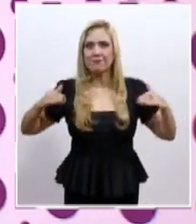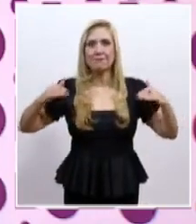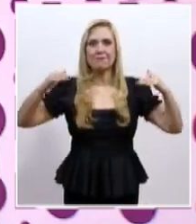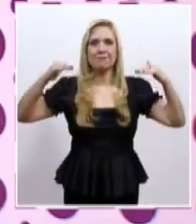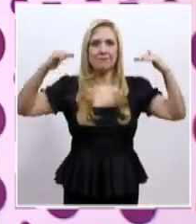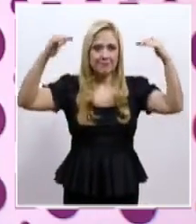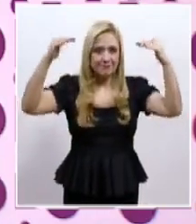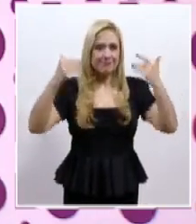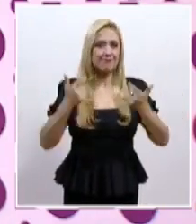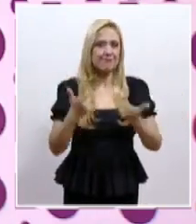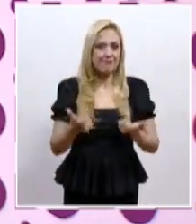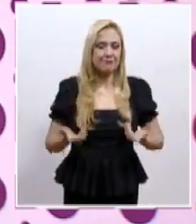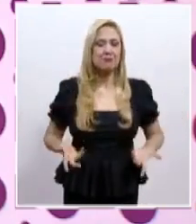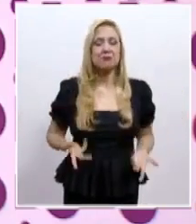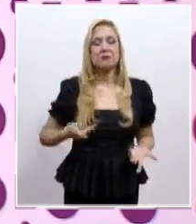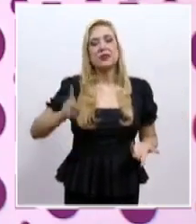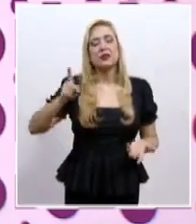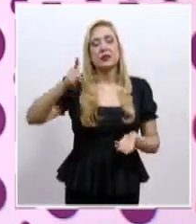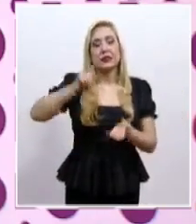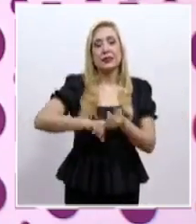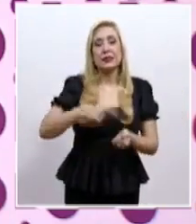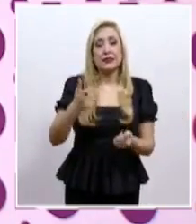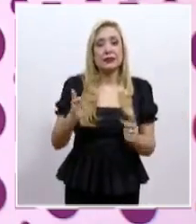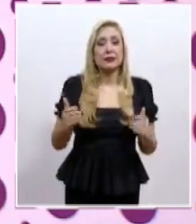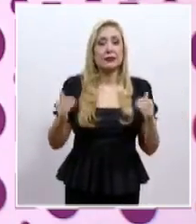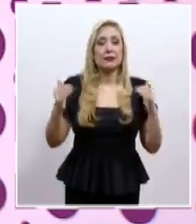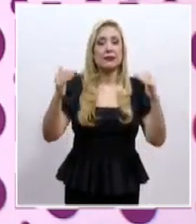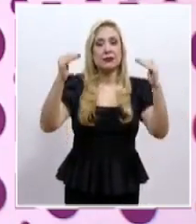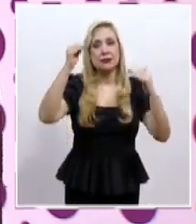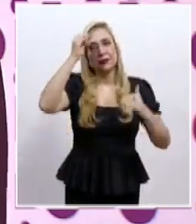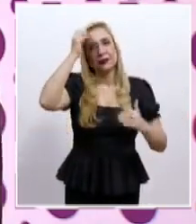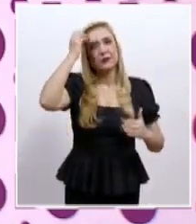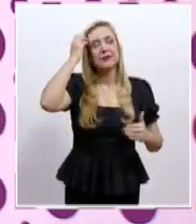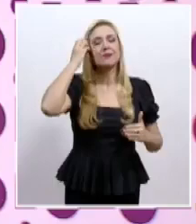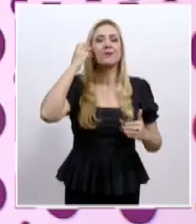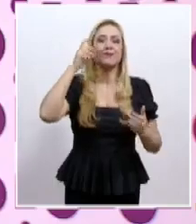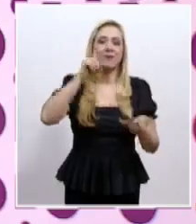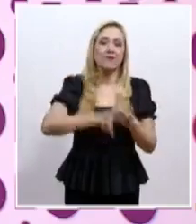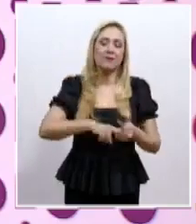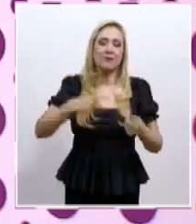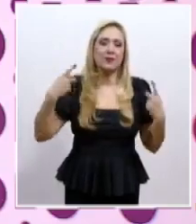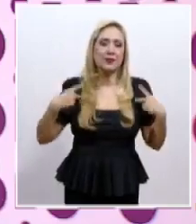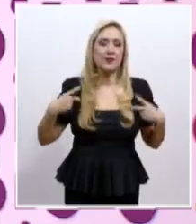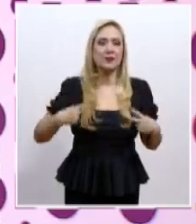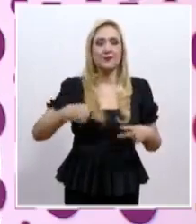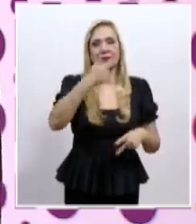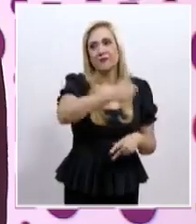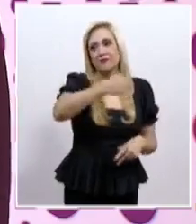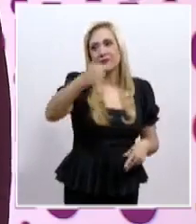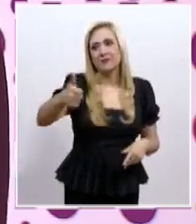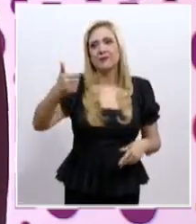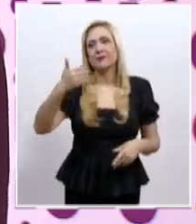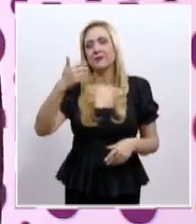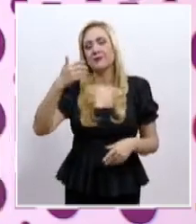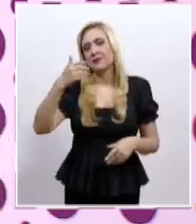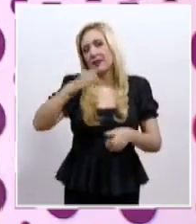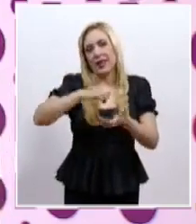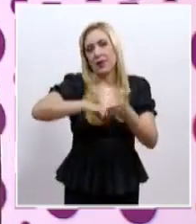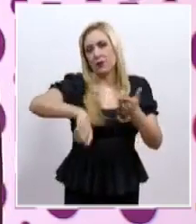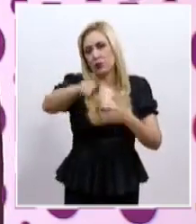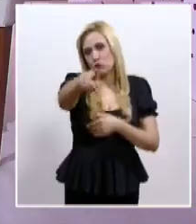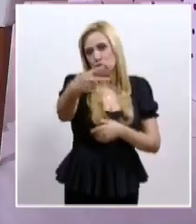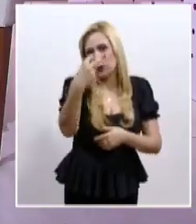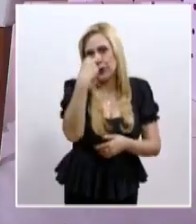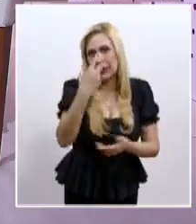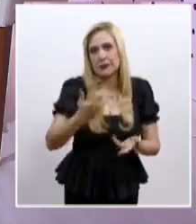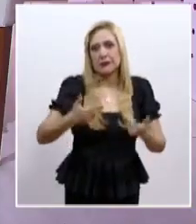pero el crecimiento mismo de la economía está en las manos de cada persona que está viendo este programa y en nuestras